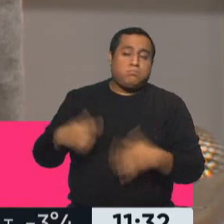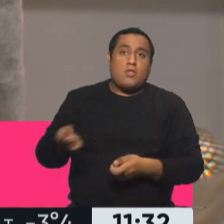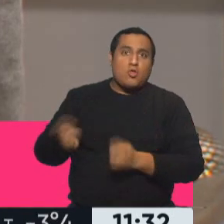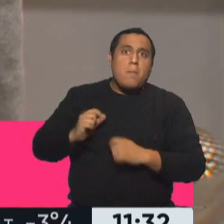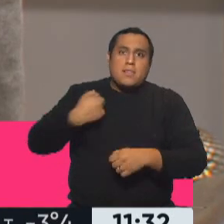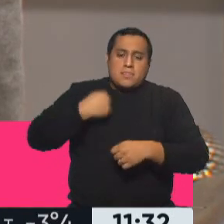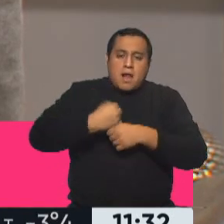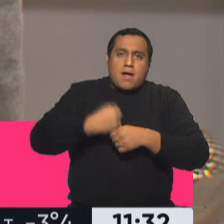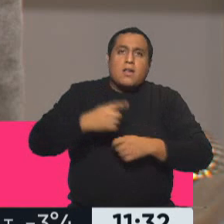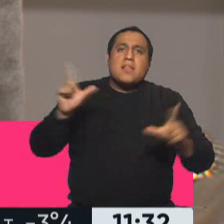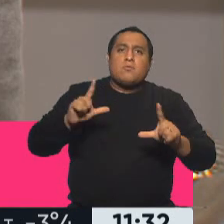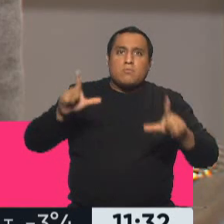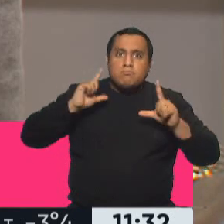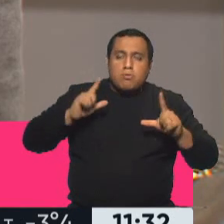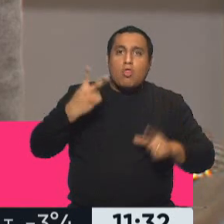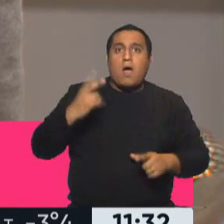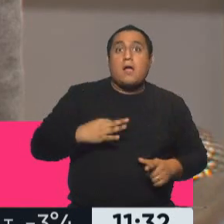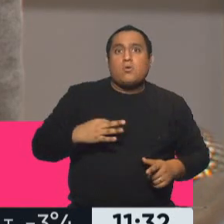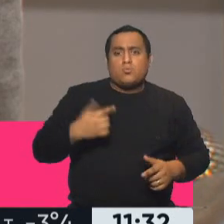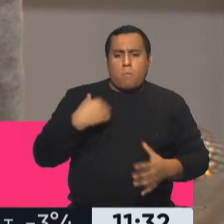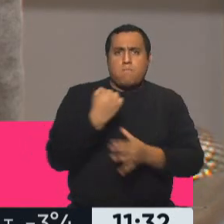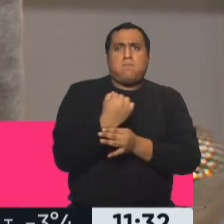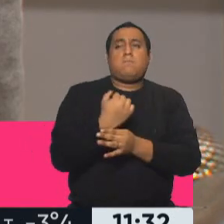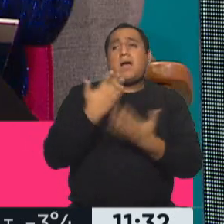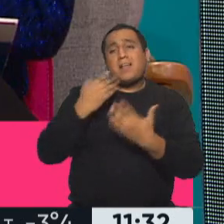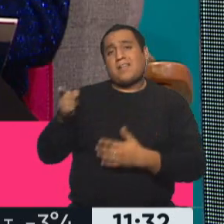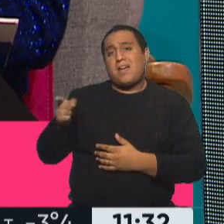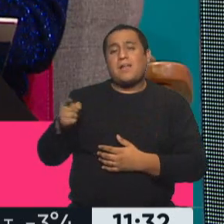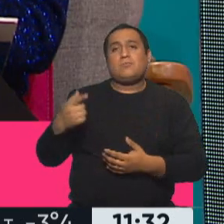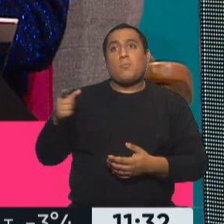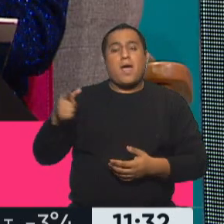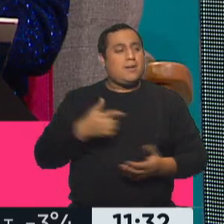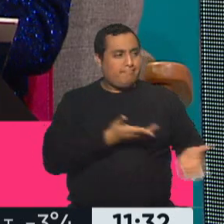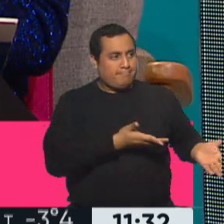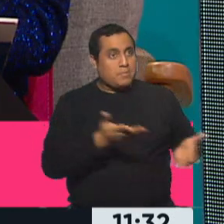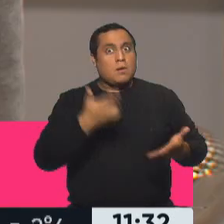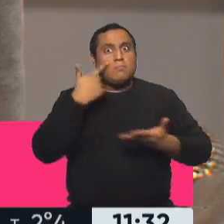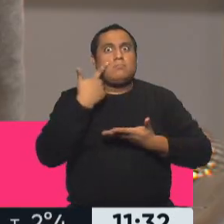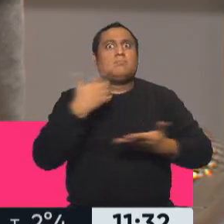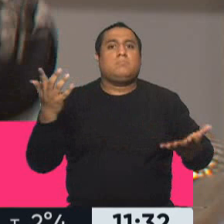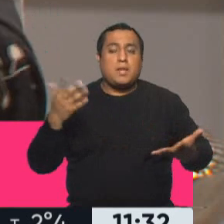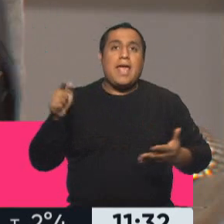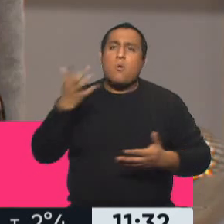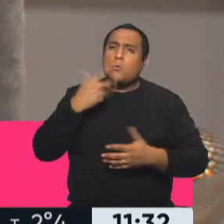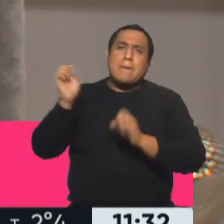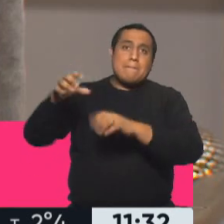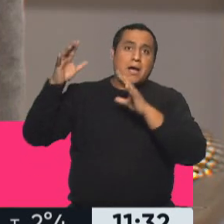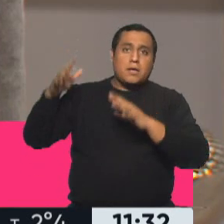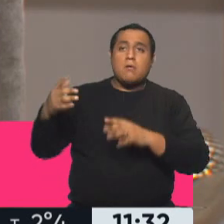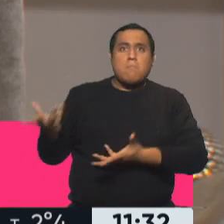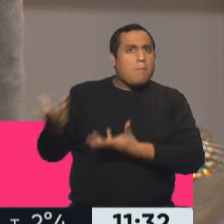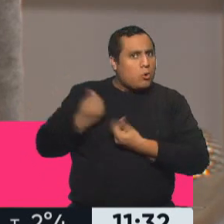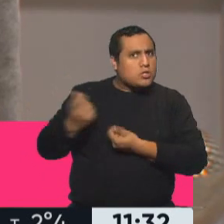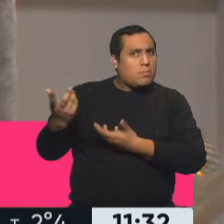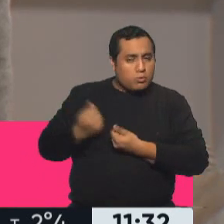y me dio el nombre que tengo, o sea, Juan Alberto. Siempre. ¿Te visibilizó? Sí, Juan Alberto siempre le encantaba la magia y apoyaba lo que hacía.